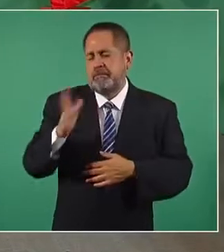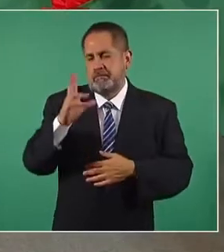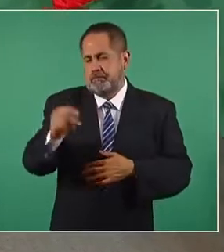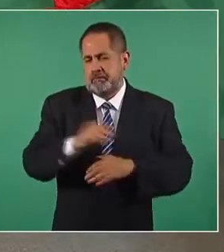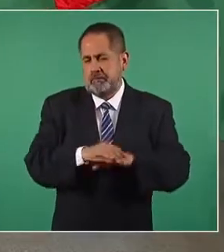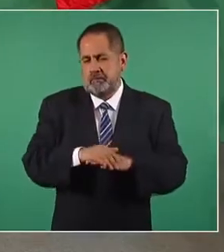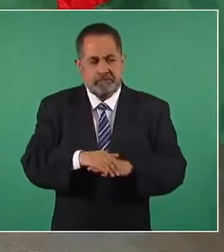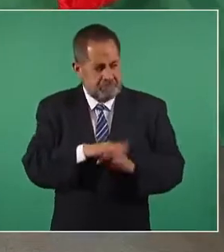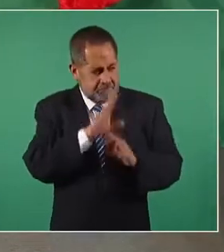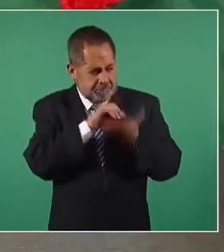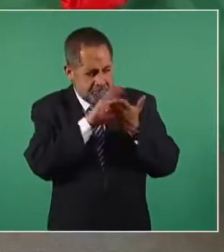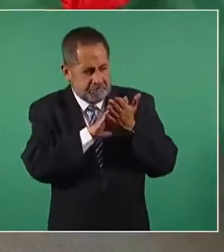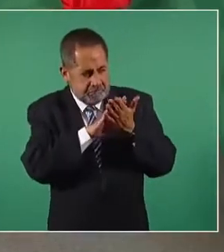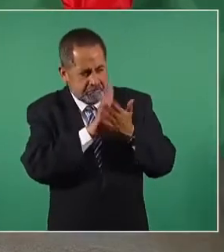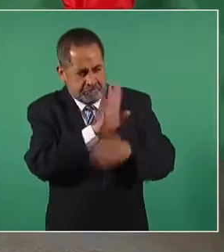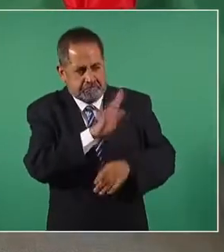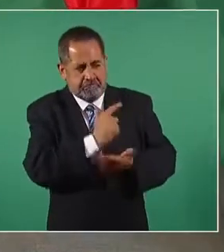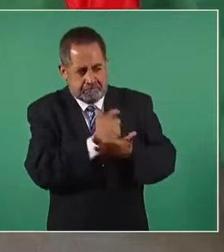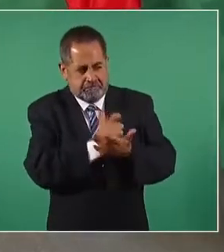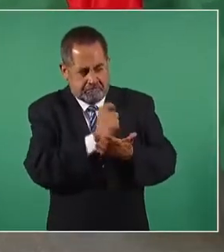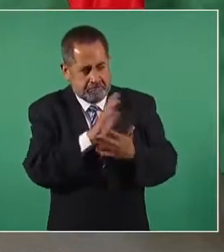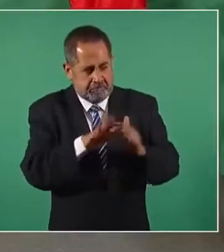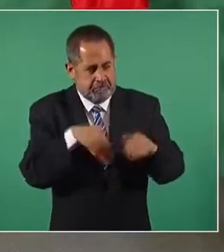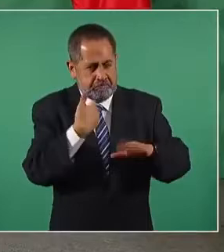ni persiguiendo a ningún opositor,